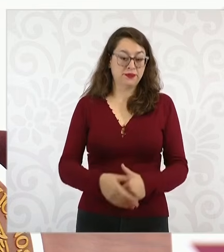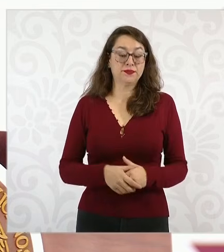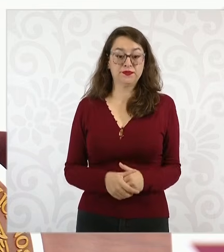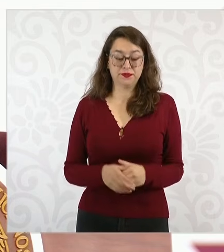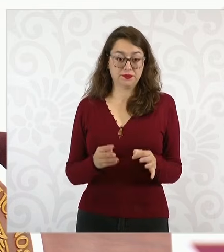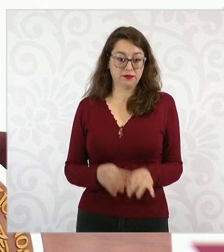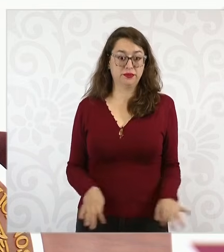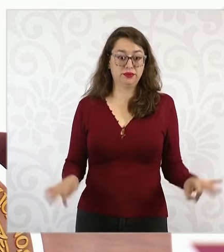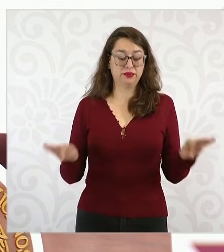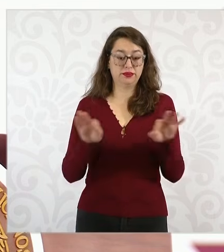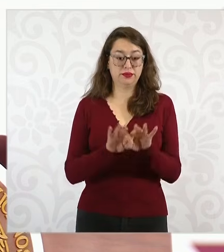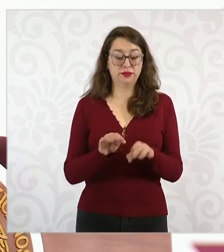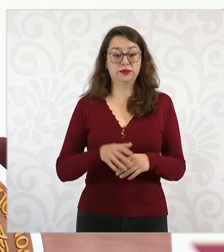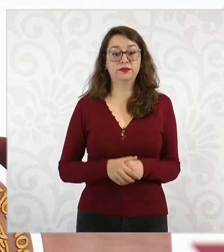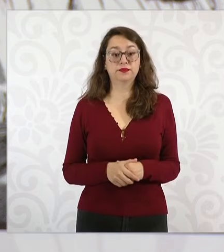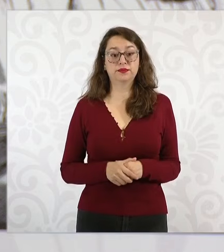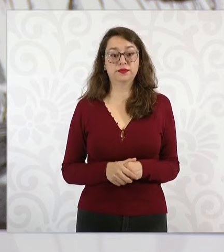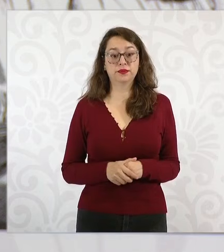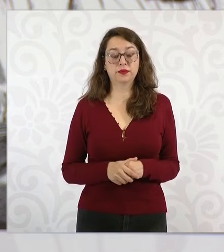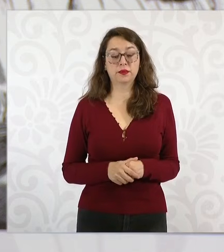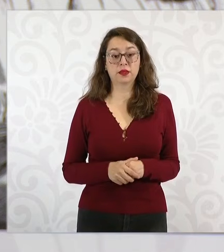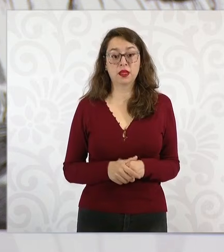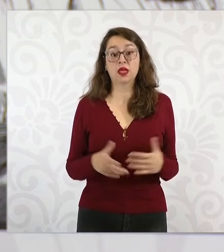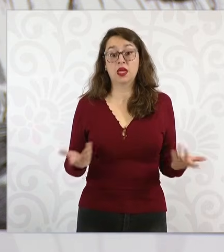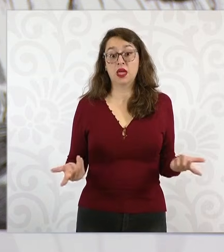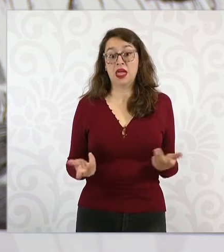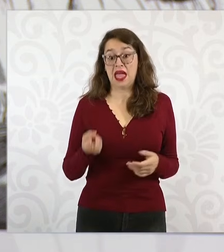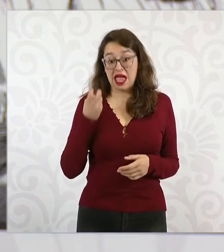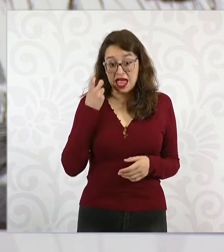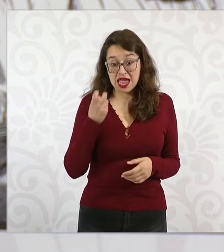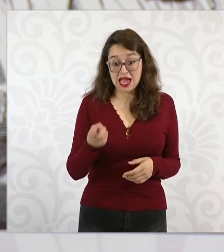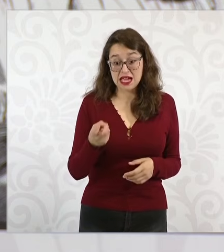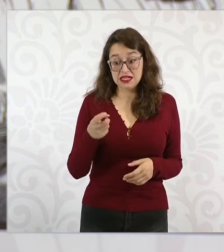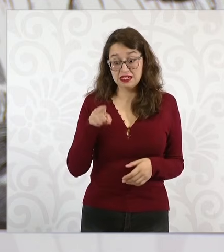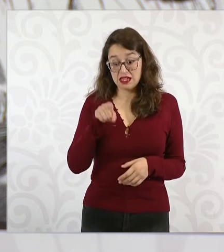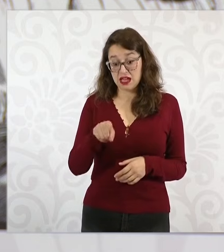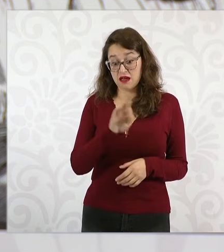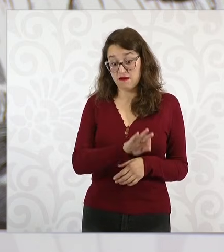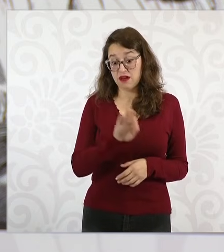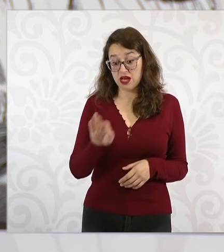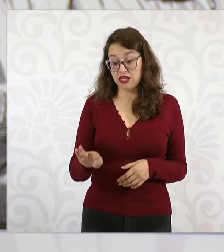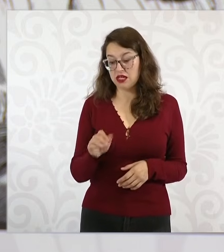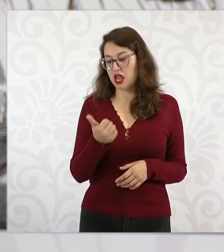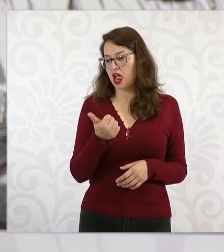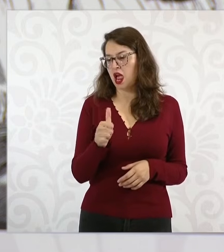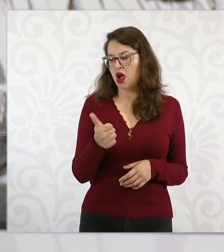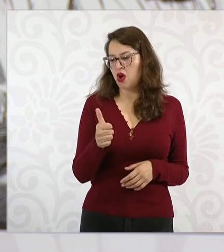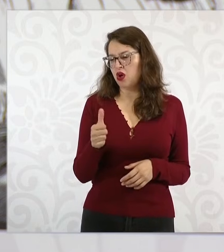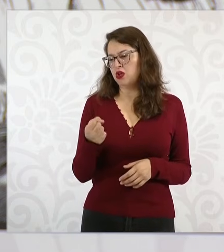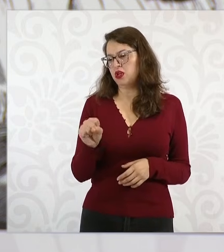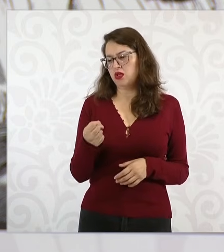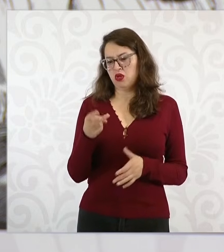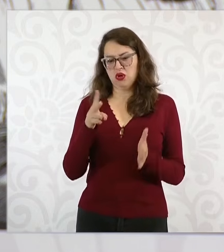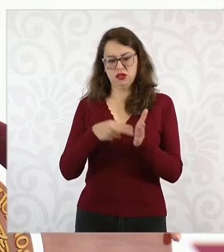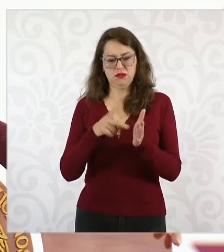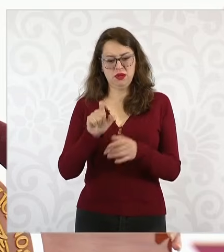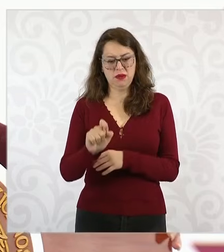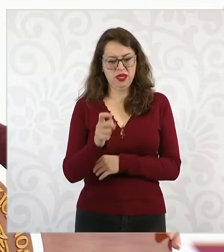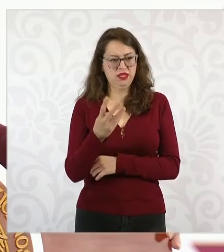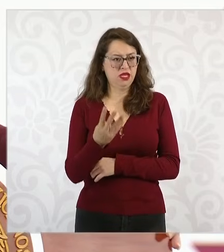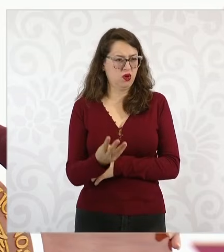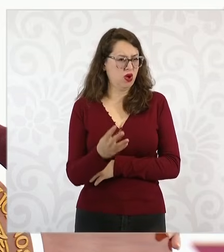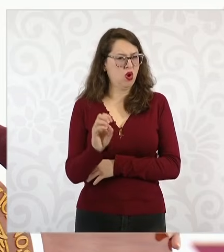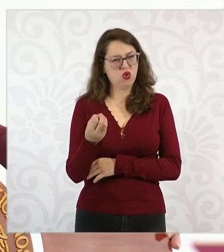Muy importante. Y particularmente de ese momento, agosto, septiembre del 2024, octubre